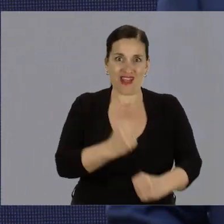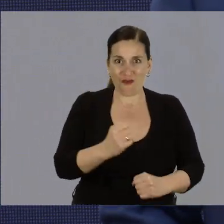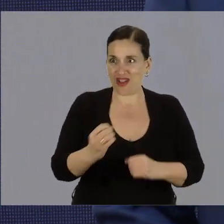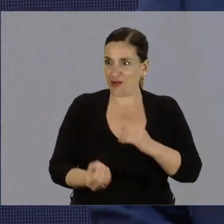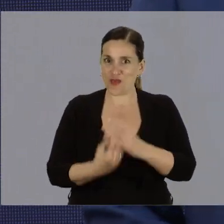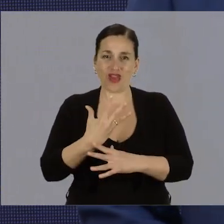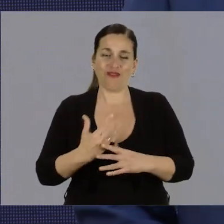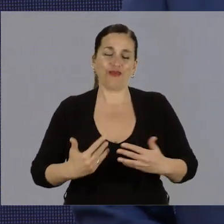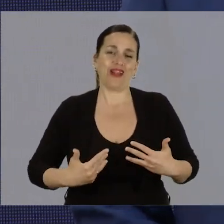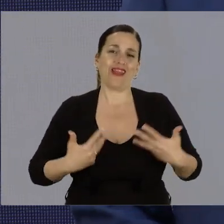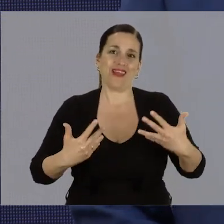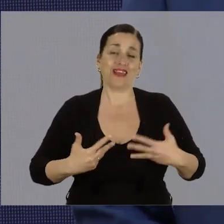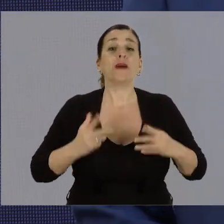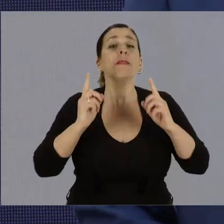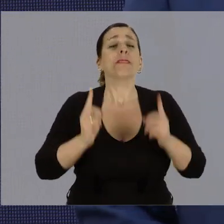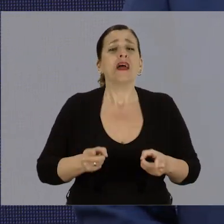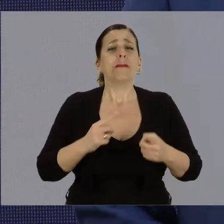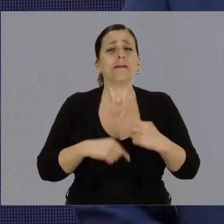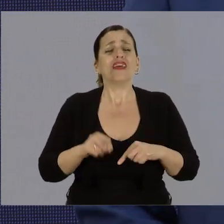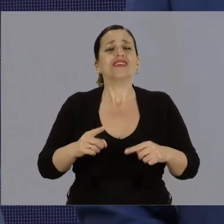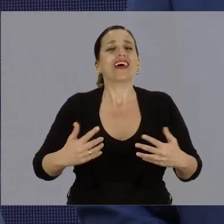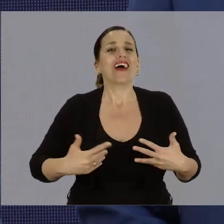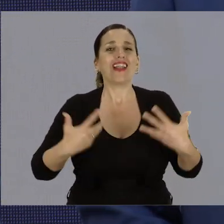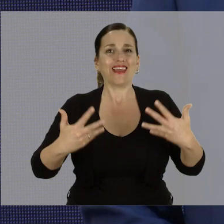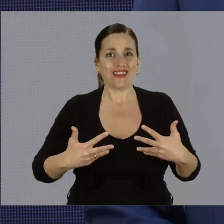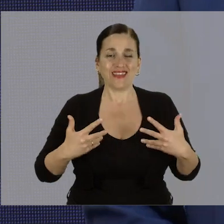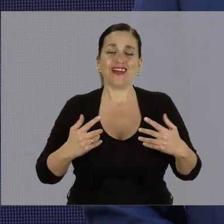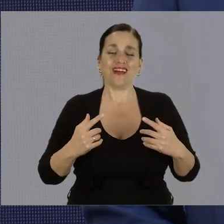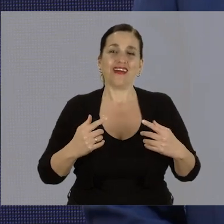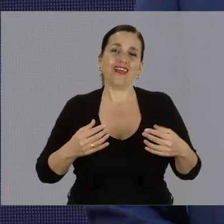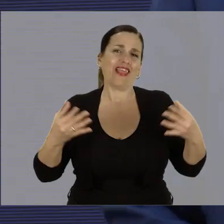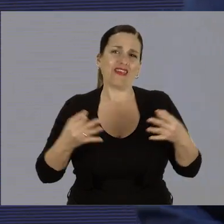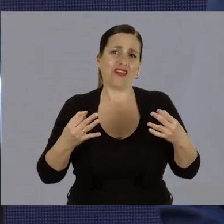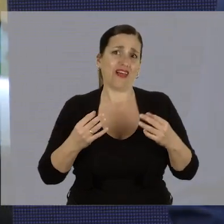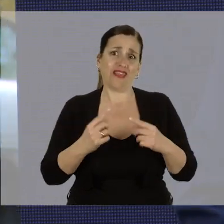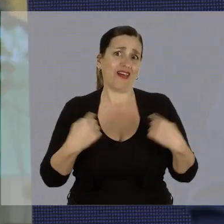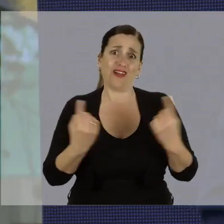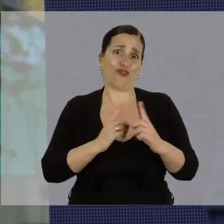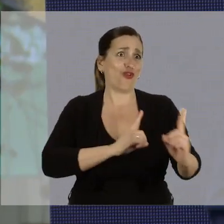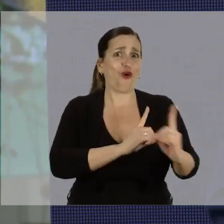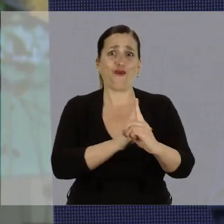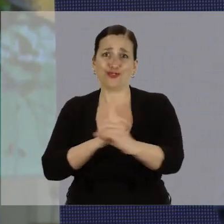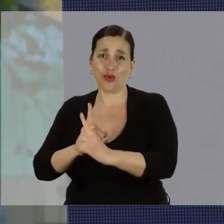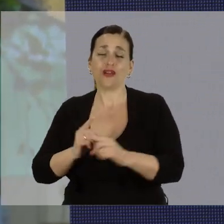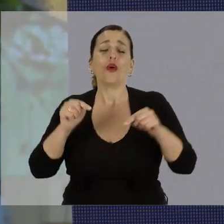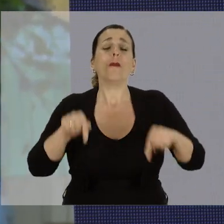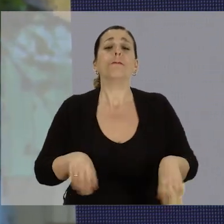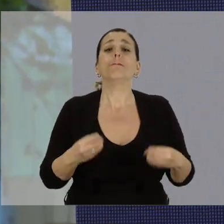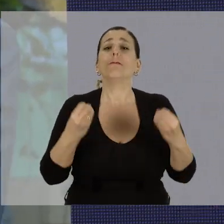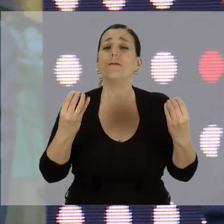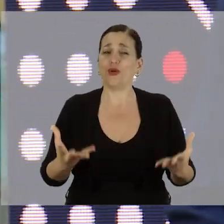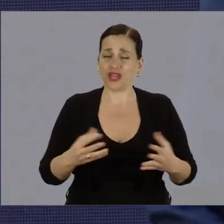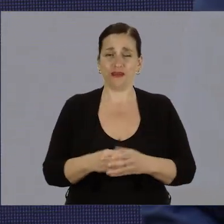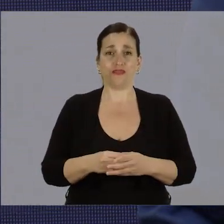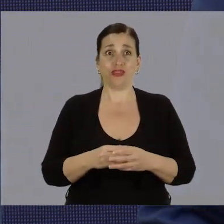es como un alivio, una alegría enorme, y el traspaso de esa alegría a los usuarios. Que esto